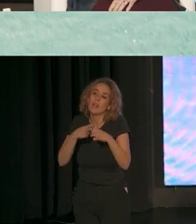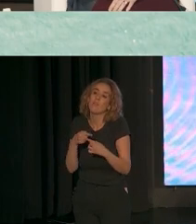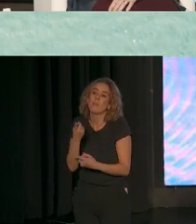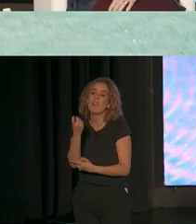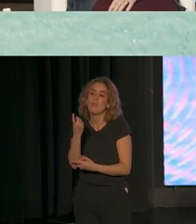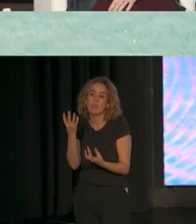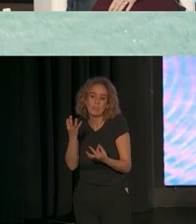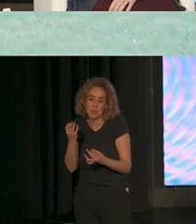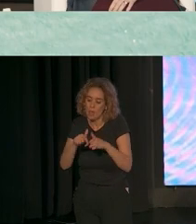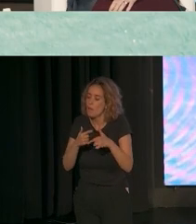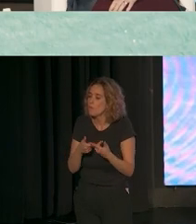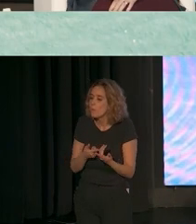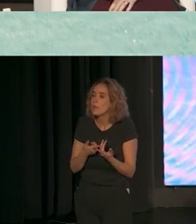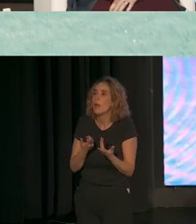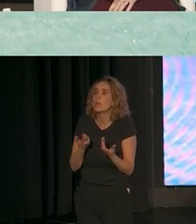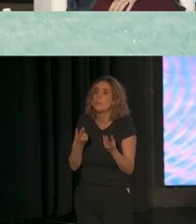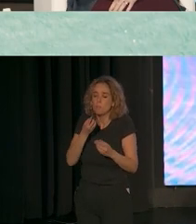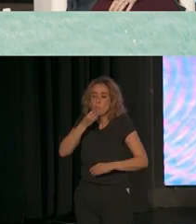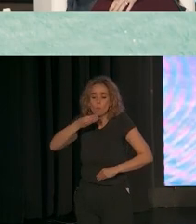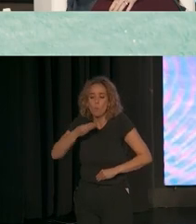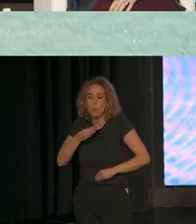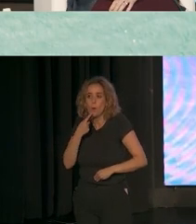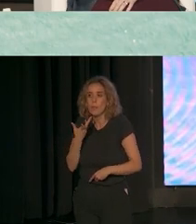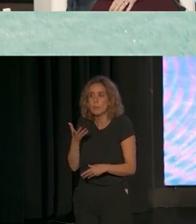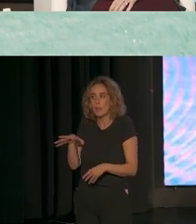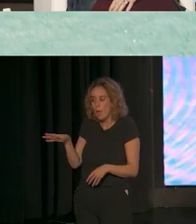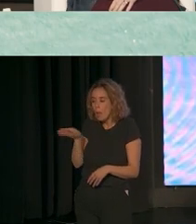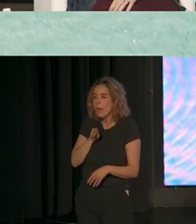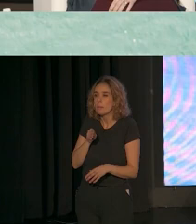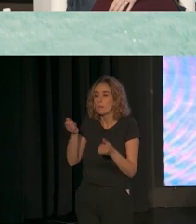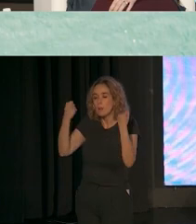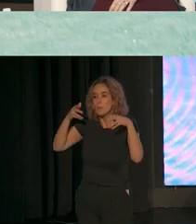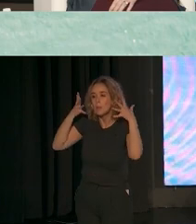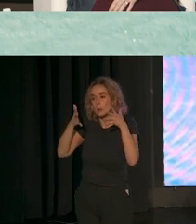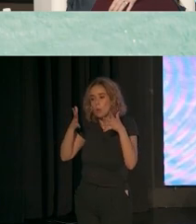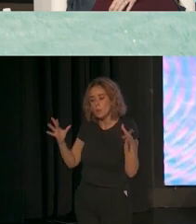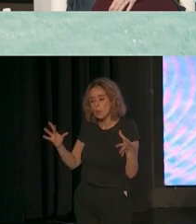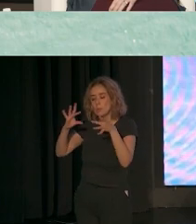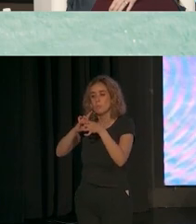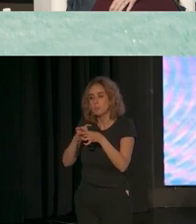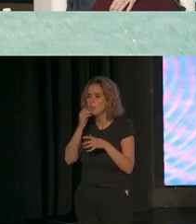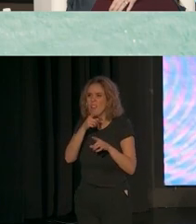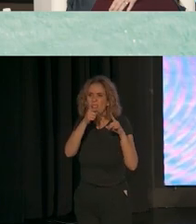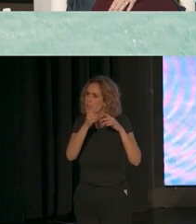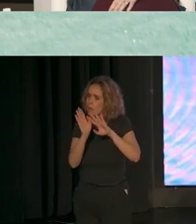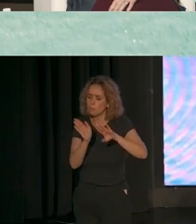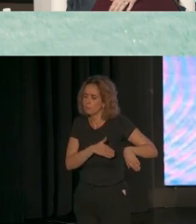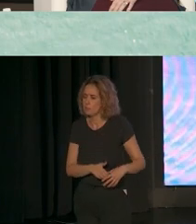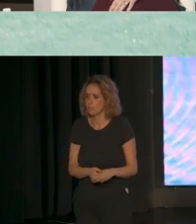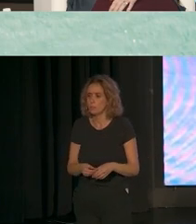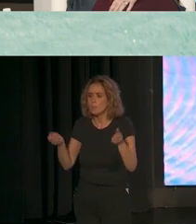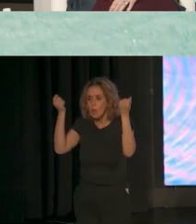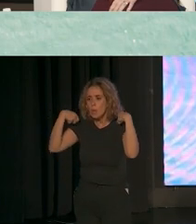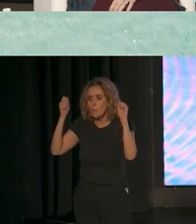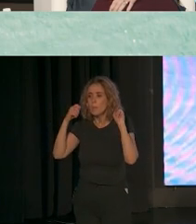Las familias son muy buenas a la hora de entender lo que les viene bien dentro de las prácticas recomendadas. Esta la voy a saltar. Las prácticas